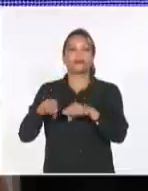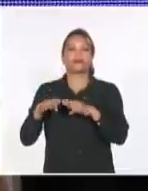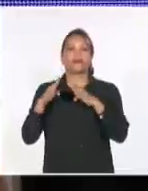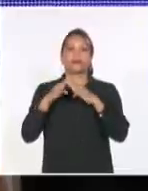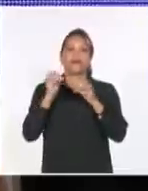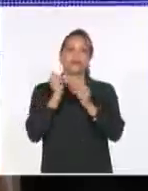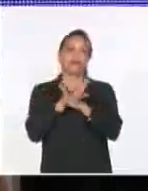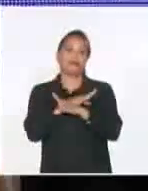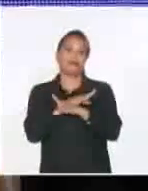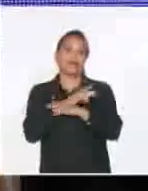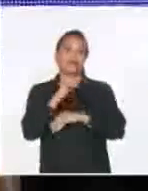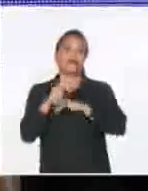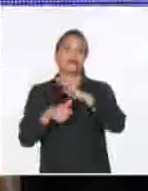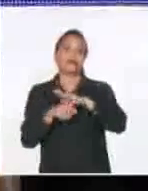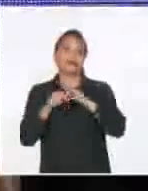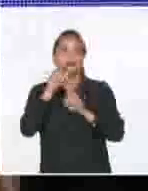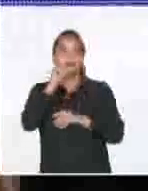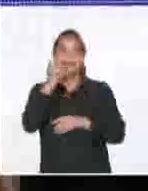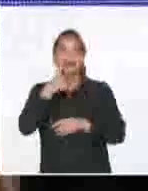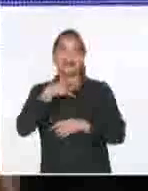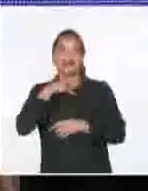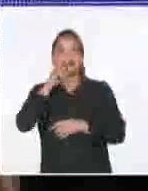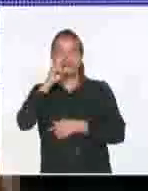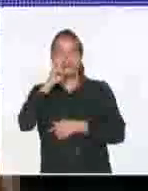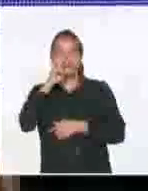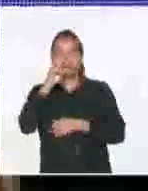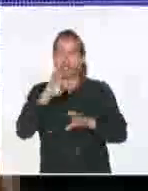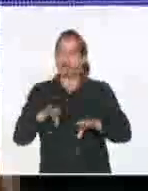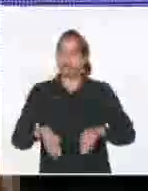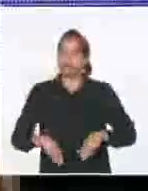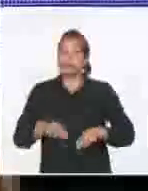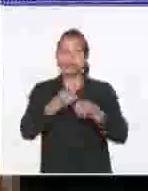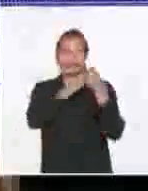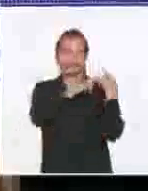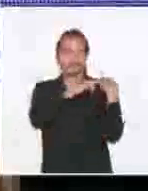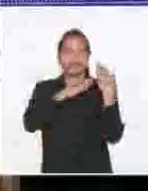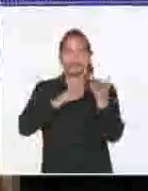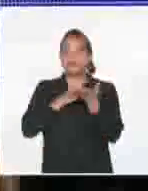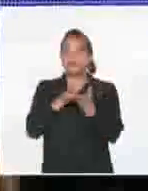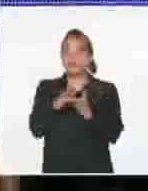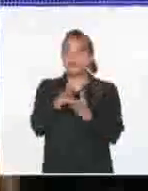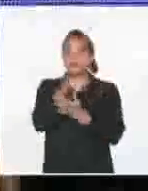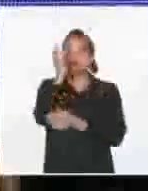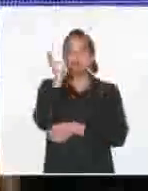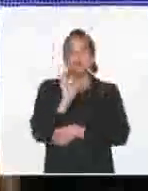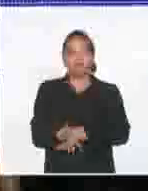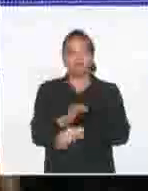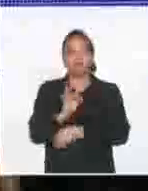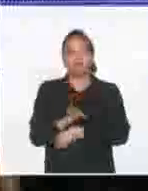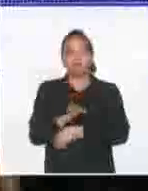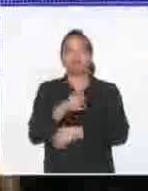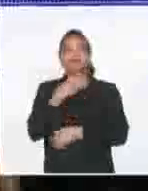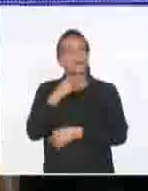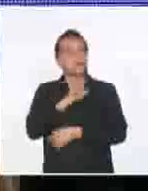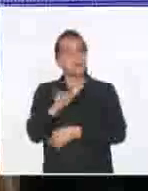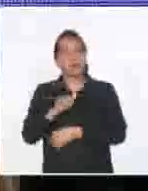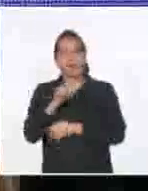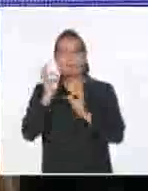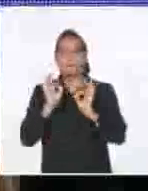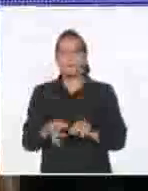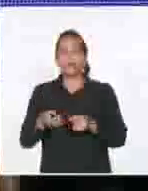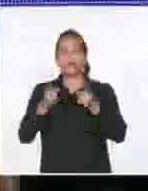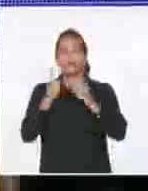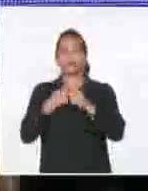pero que el presidente Biden asume la responsabilidad histórica de haber aplicado la misma política contra